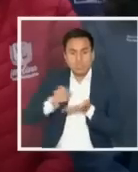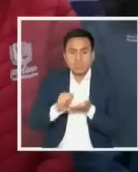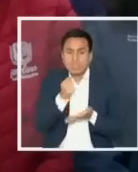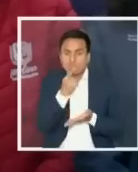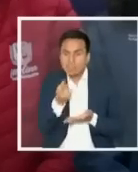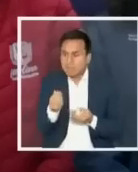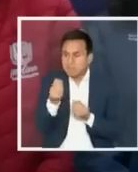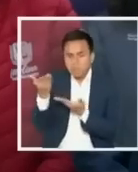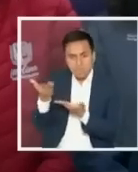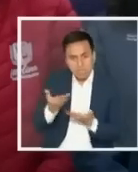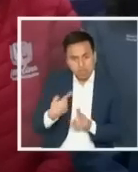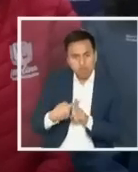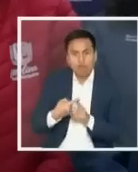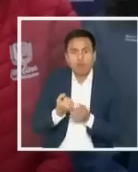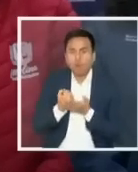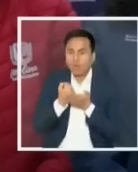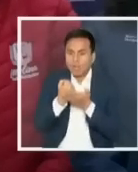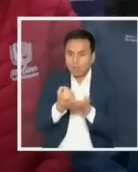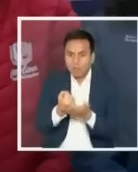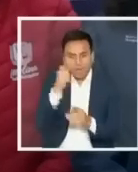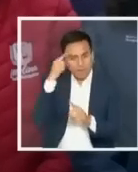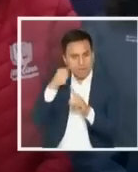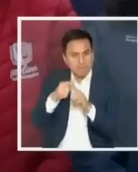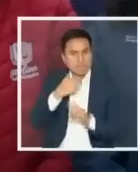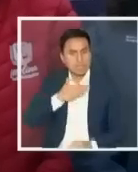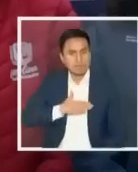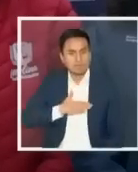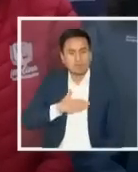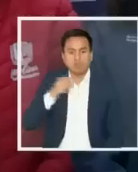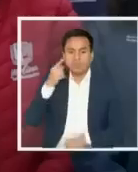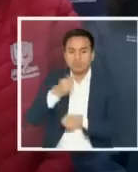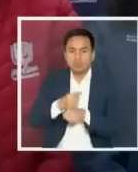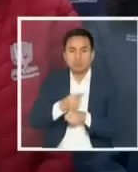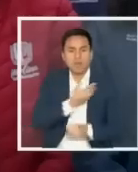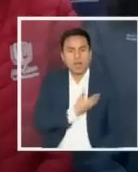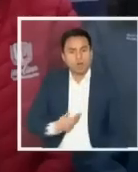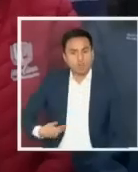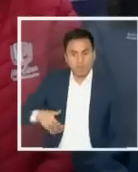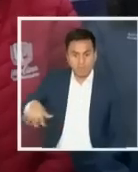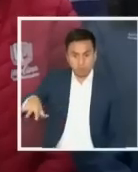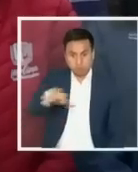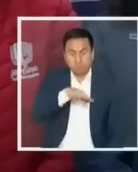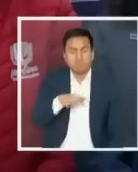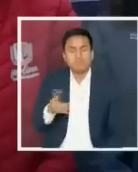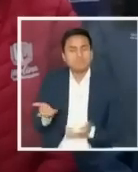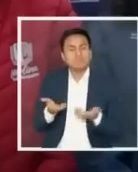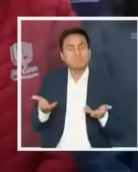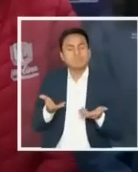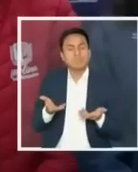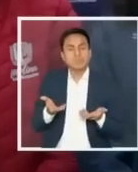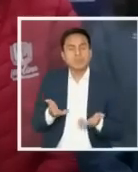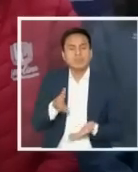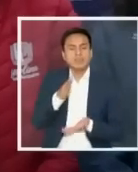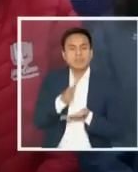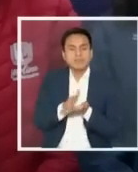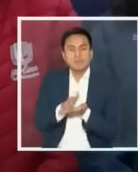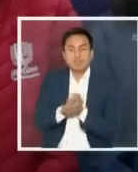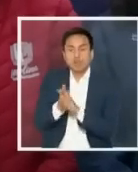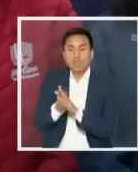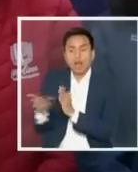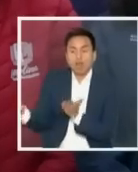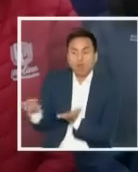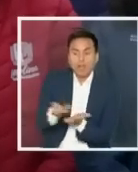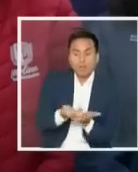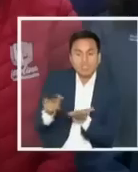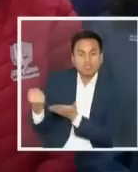Mira, es tan grave y esto incluso situación. Afecta a los ciudadanos de la República a raíz de otras decisiones que ha ido tomando la justicia en el tiempo. A